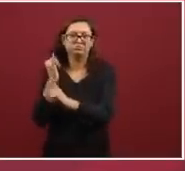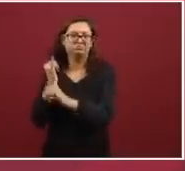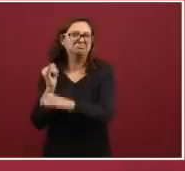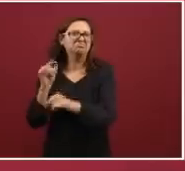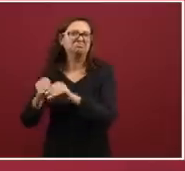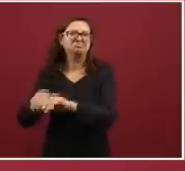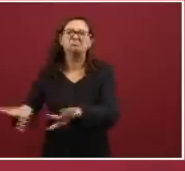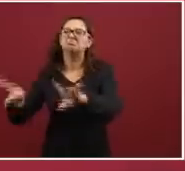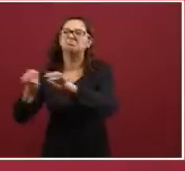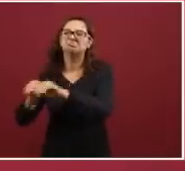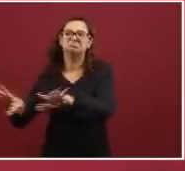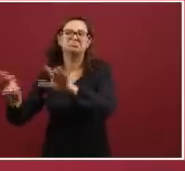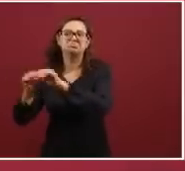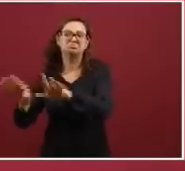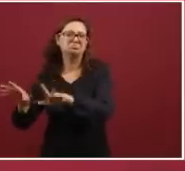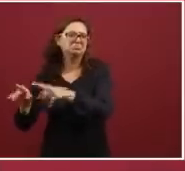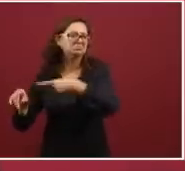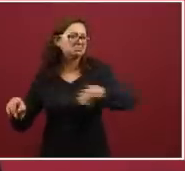ya no